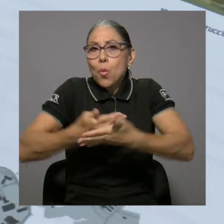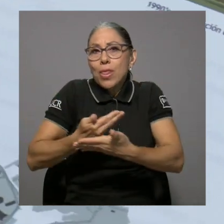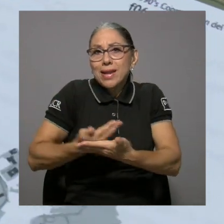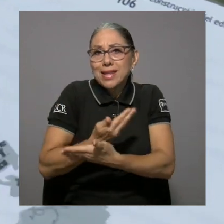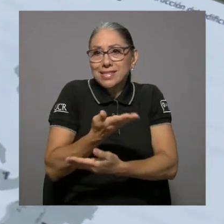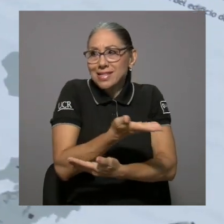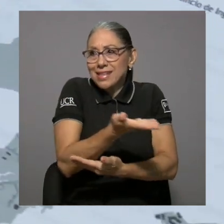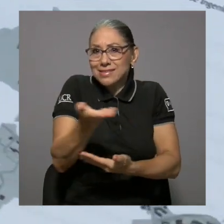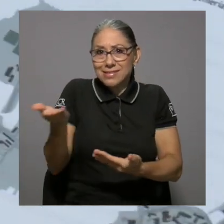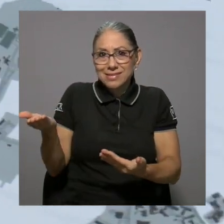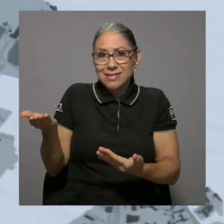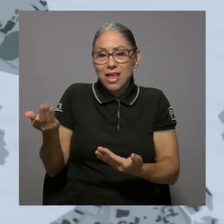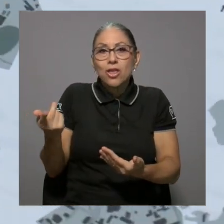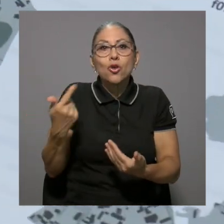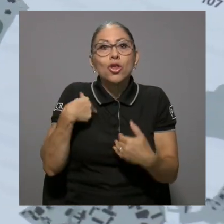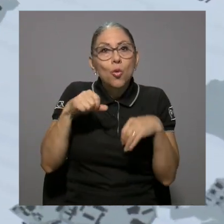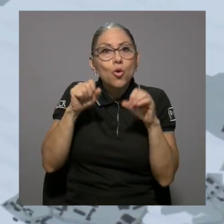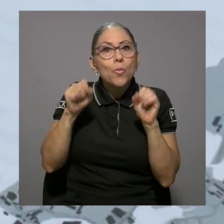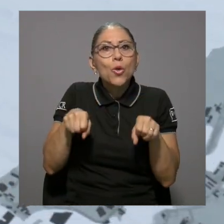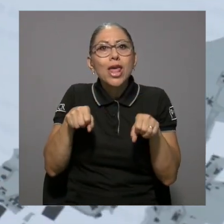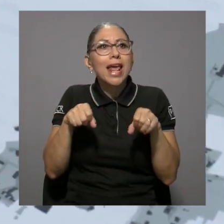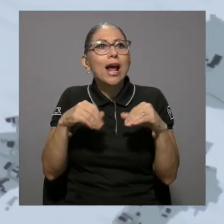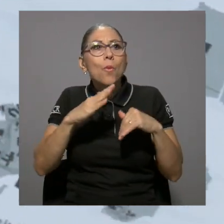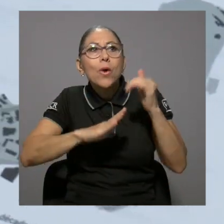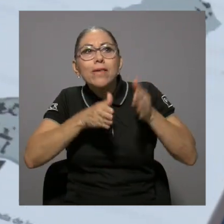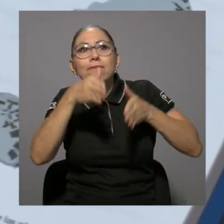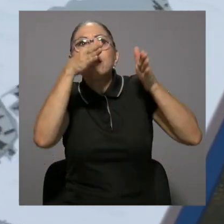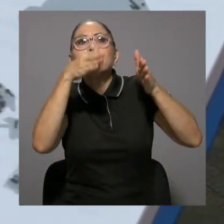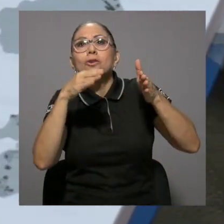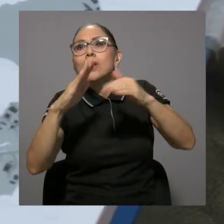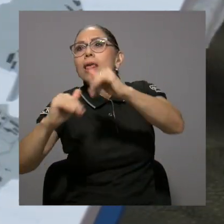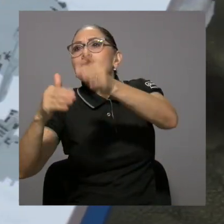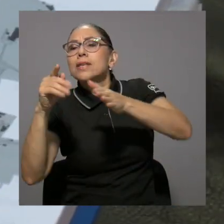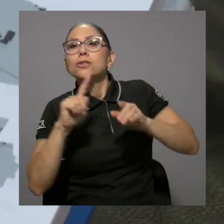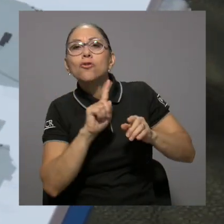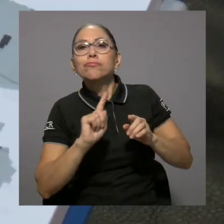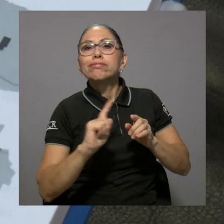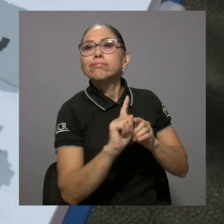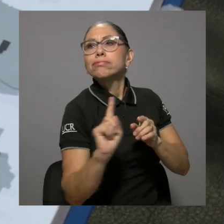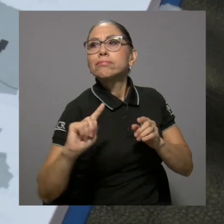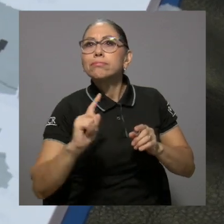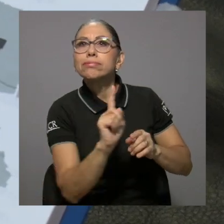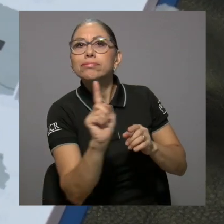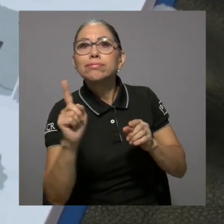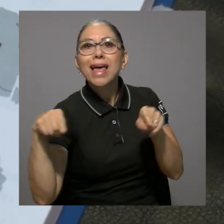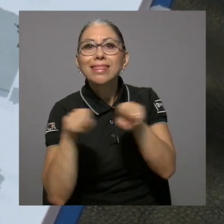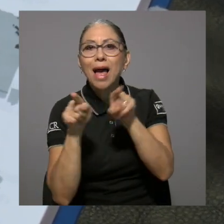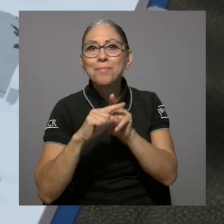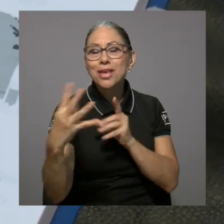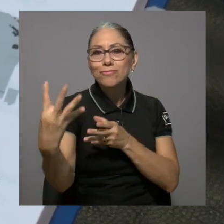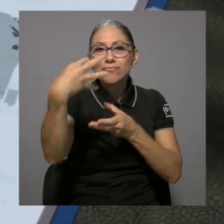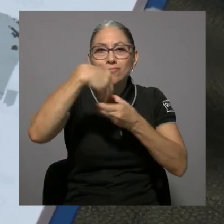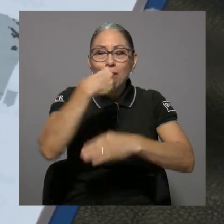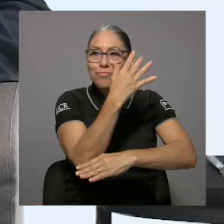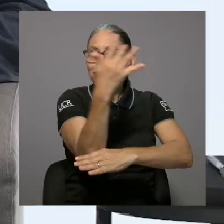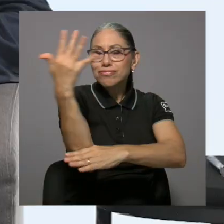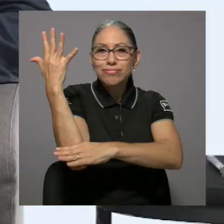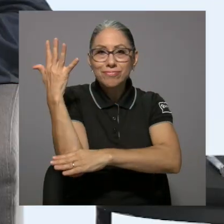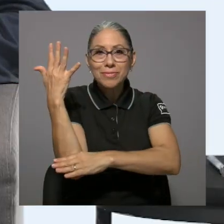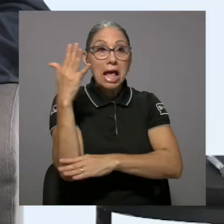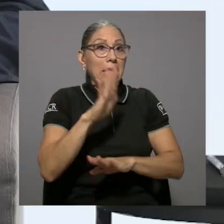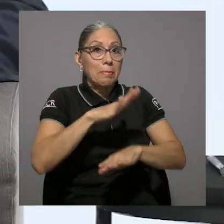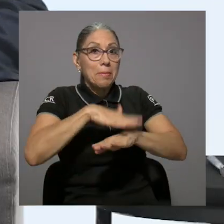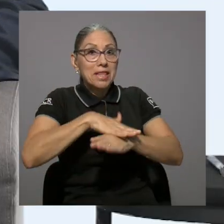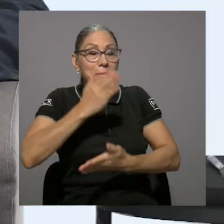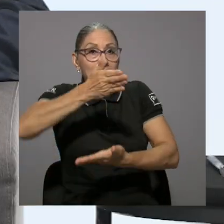donde uno pudiera traspasar por ellos, ¿verdad?, y que la vegetación y que todo el paisaje también estuviera integrado. Sí, permíteme hacer una pausa